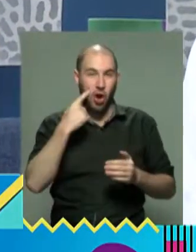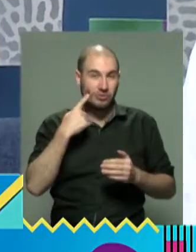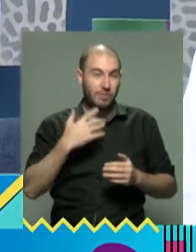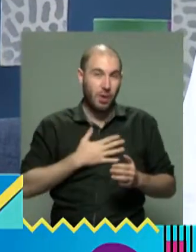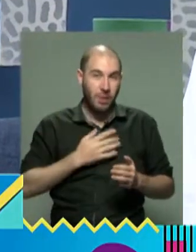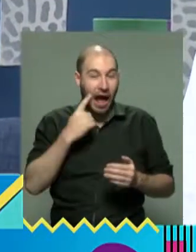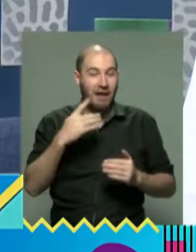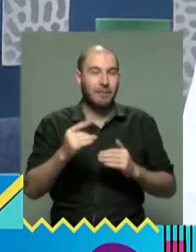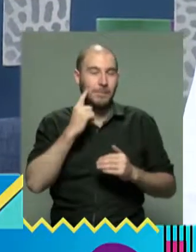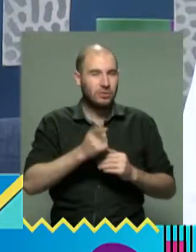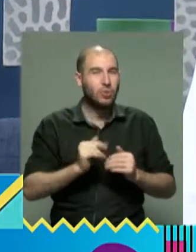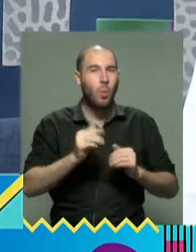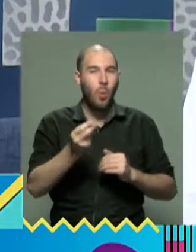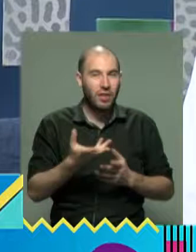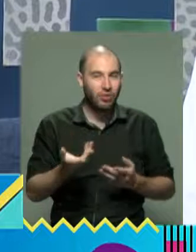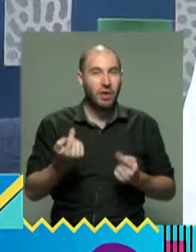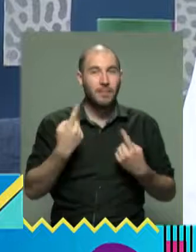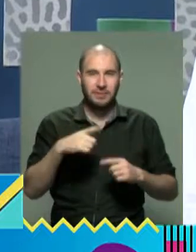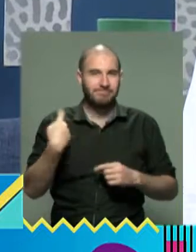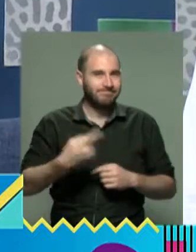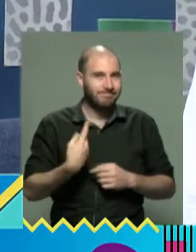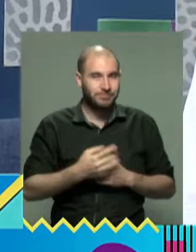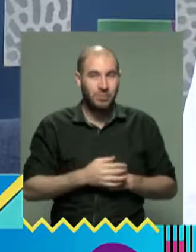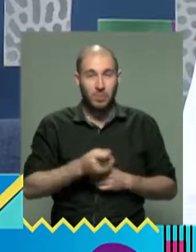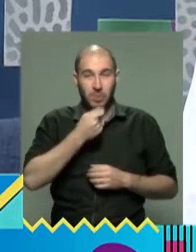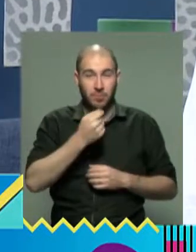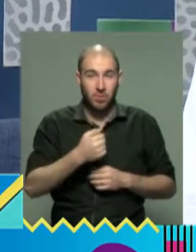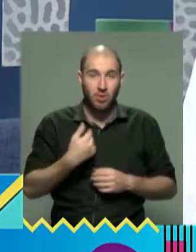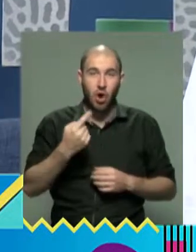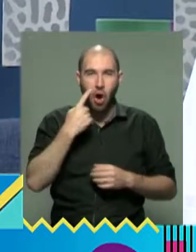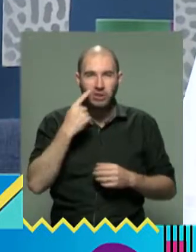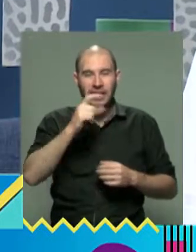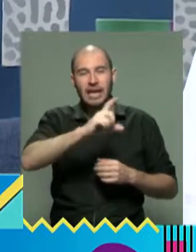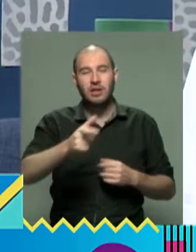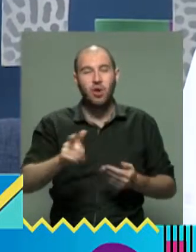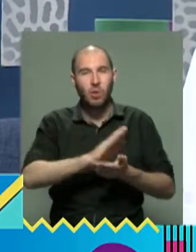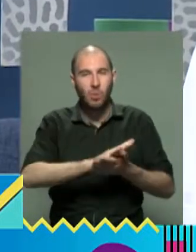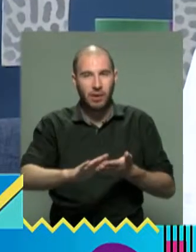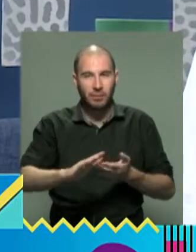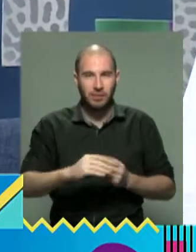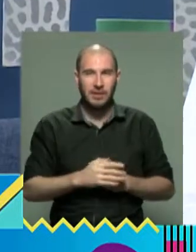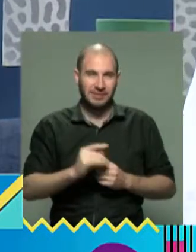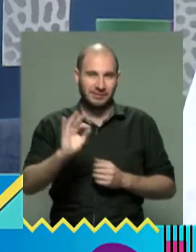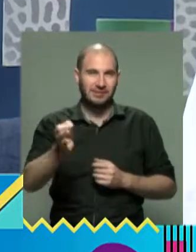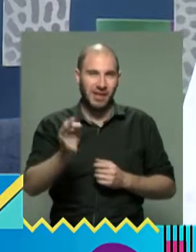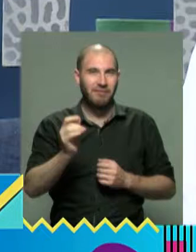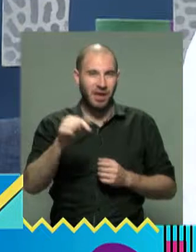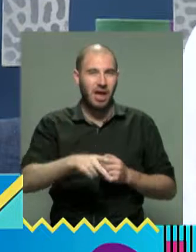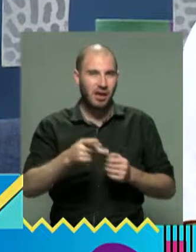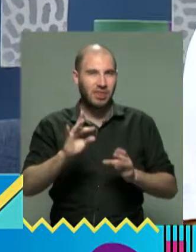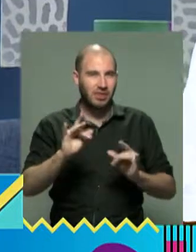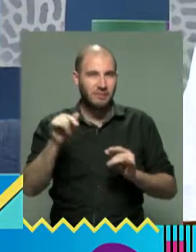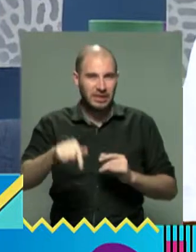cuán extremo es. Pero siempre está, en nuestro caso, cuando uno va a conocer un río nuevo que sabe que tiene una